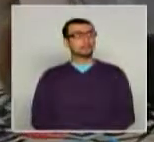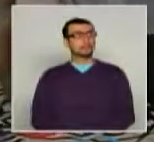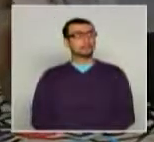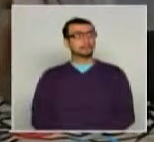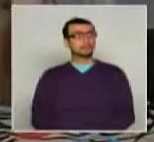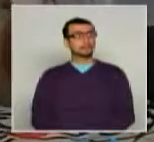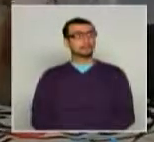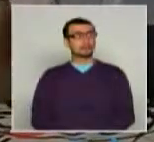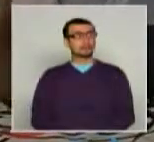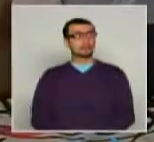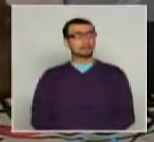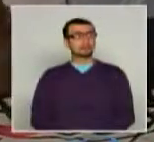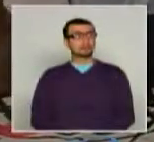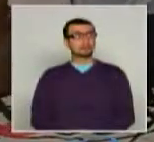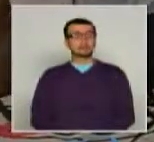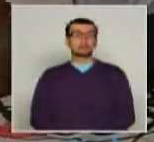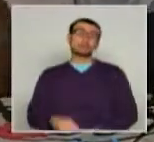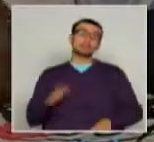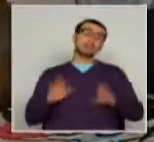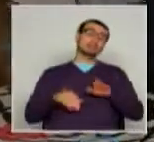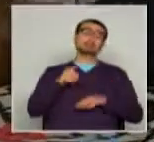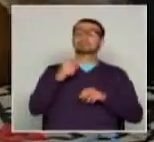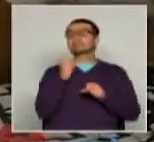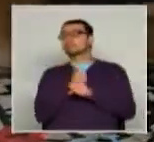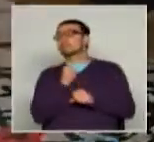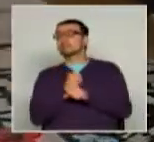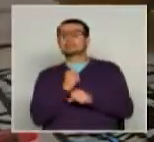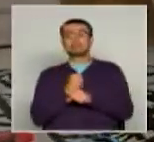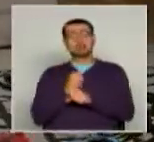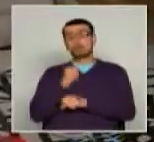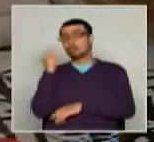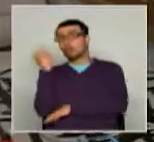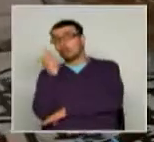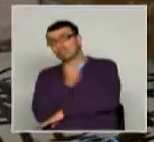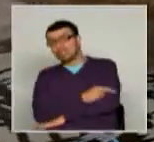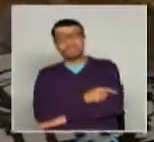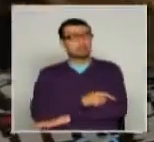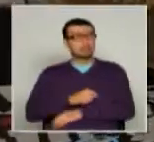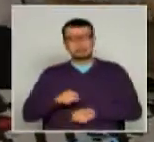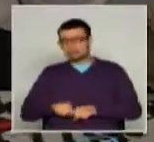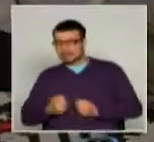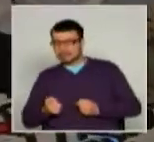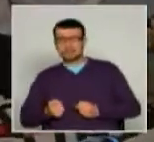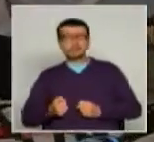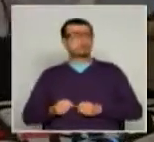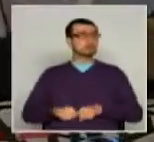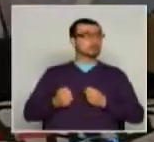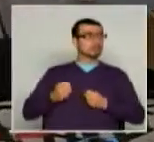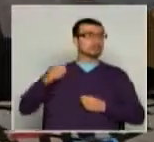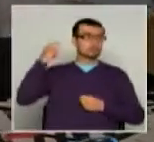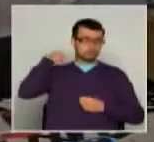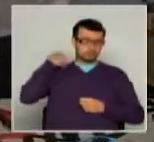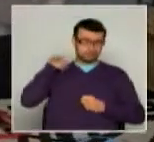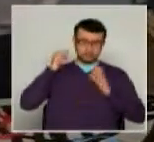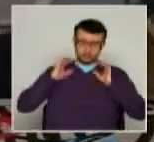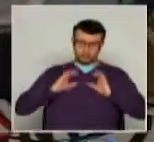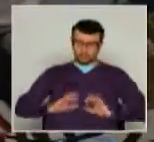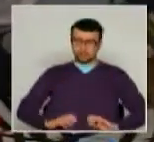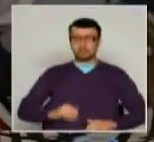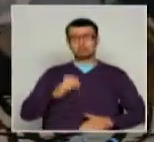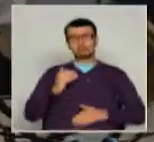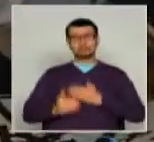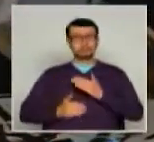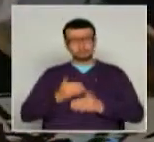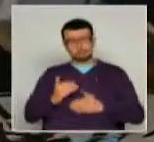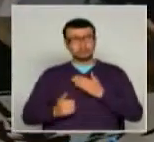Es muy frecuente que por las malas posiciones laborales, en fin, el sistema osteomuscular empieza